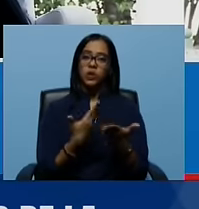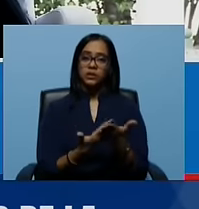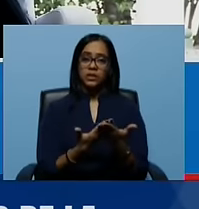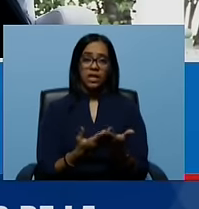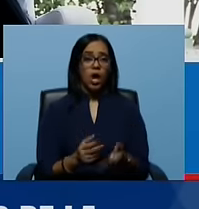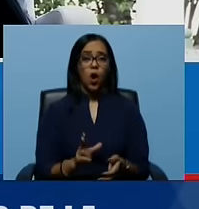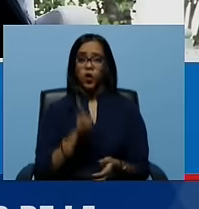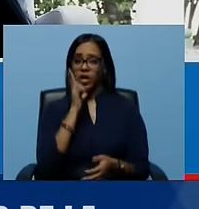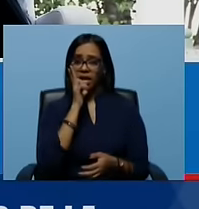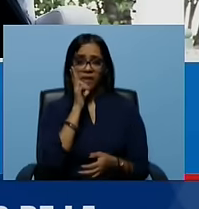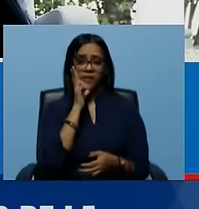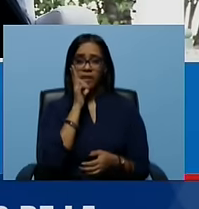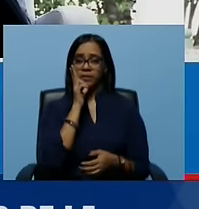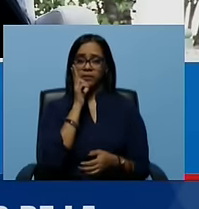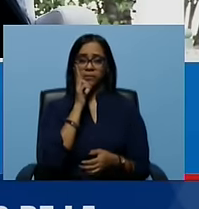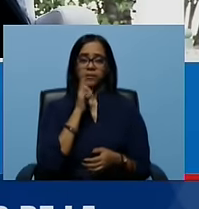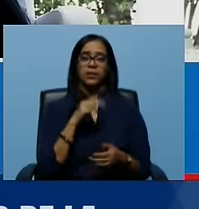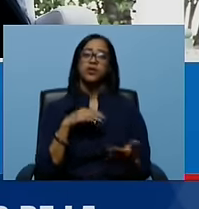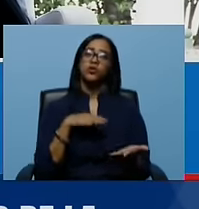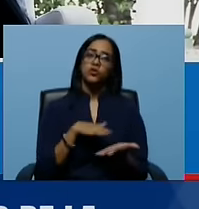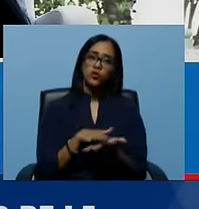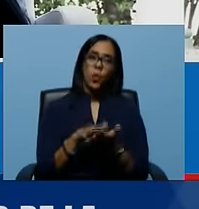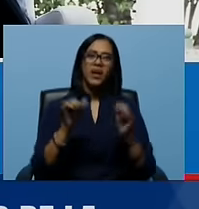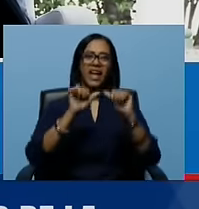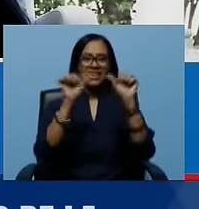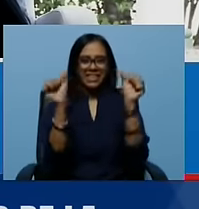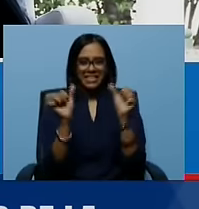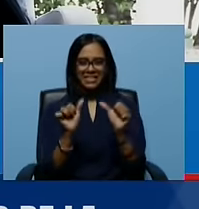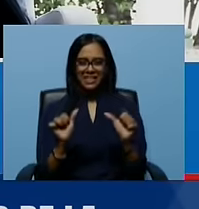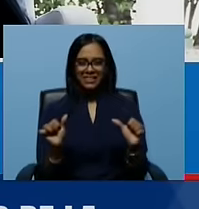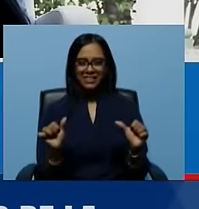brutal, sobre artistas.